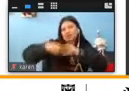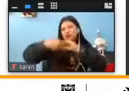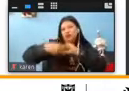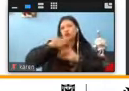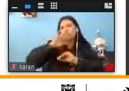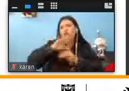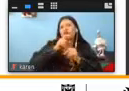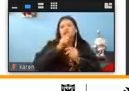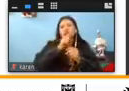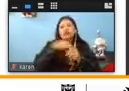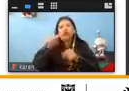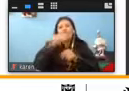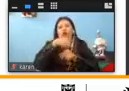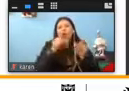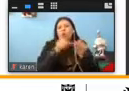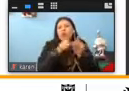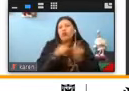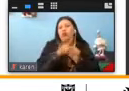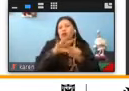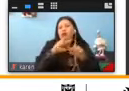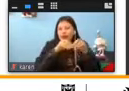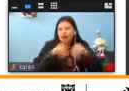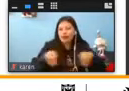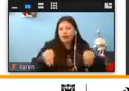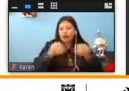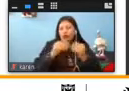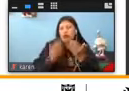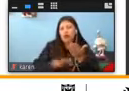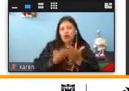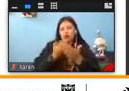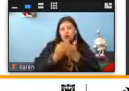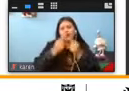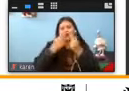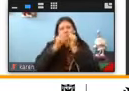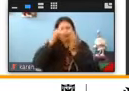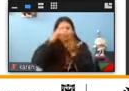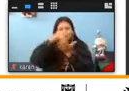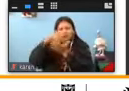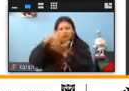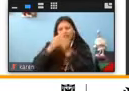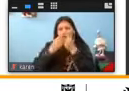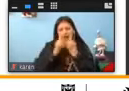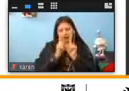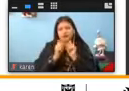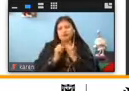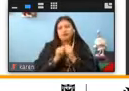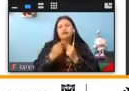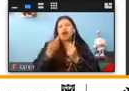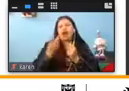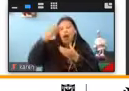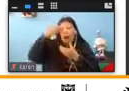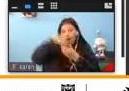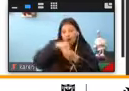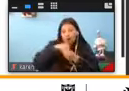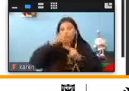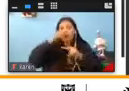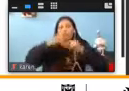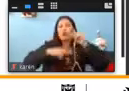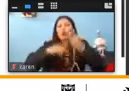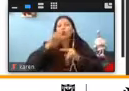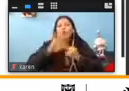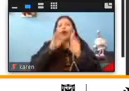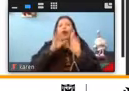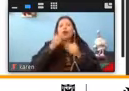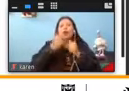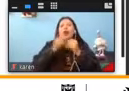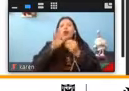las poblaciones de los territorios. Fueron unas apuestas muy variadas y internamente construimos una